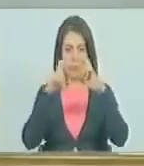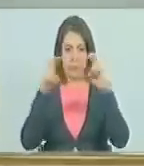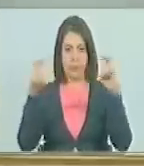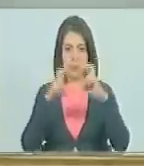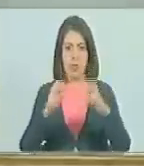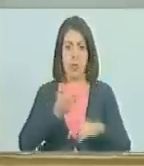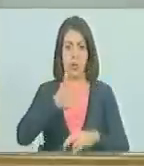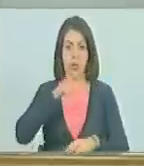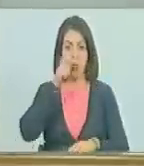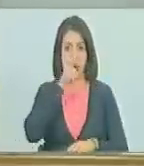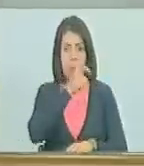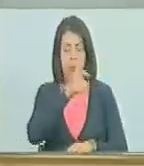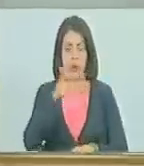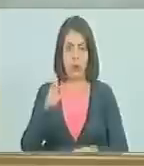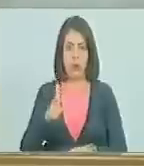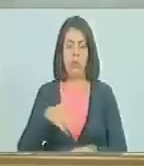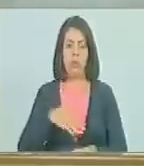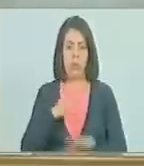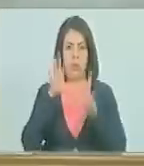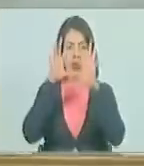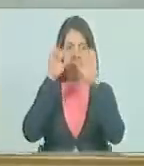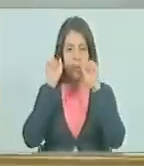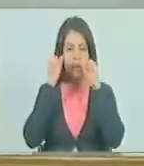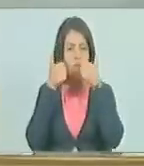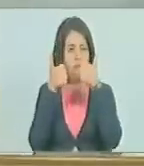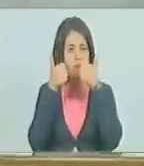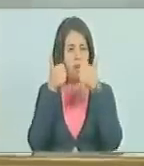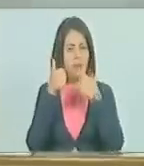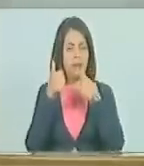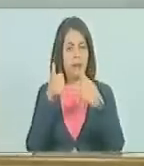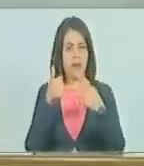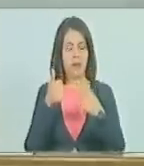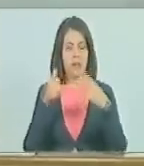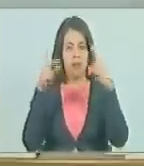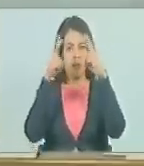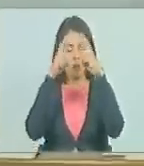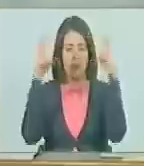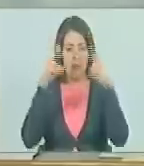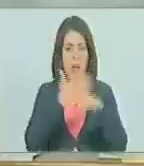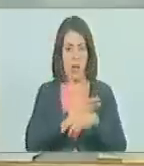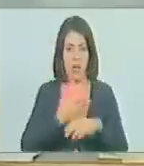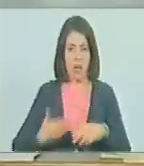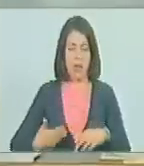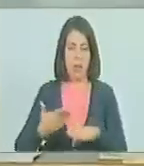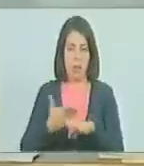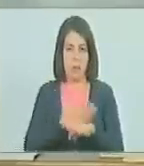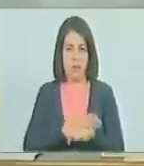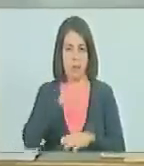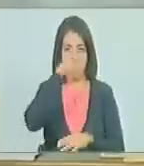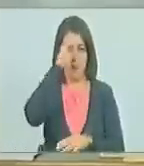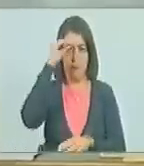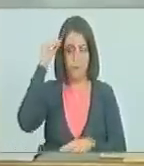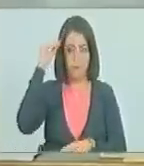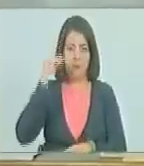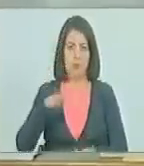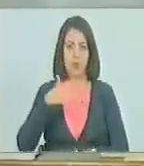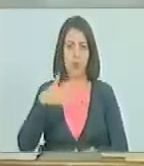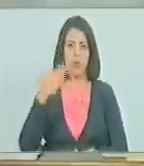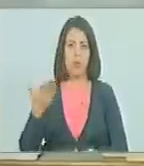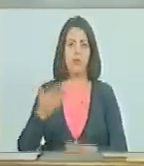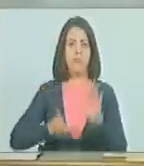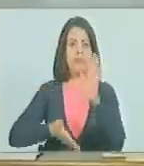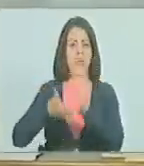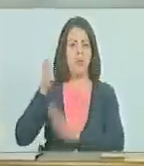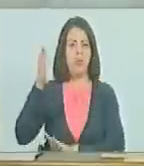nuestro pueblo pueda entender bien. Cito al expresidente Donald Trump: cuando me